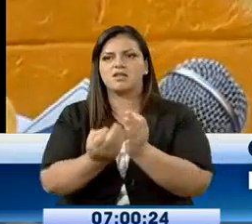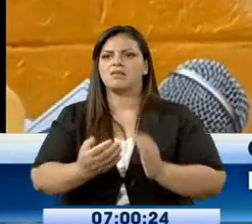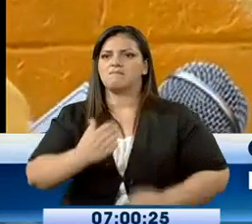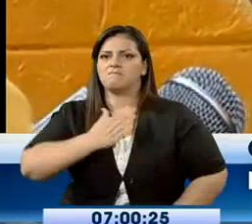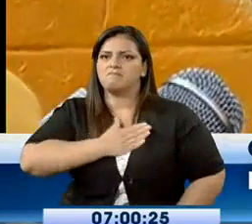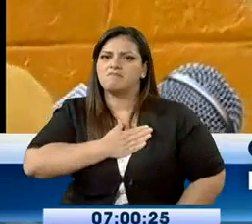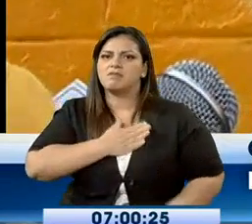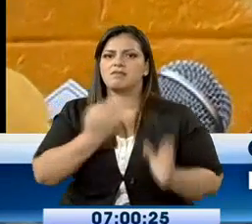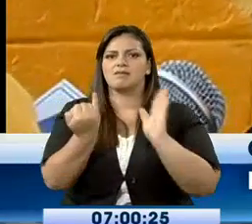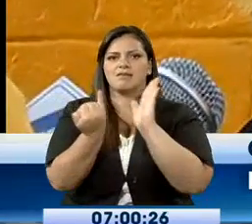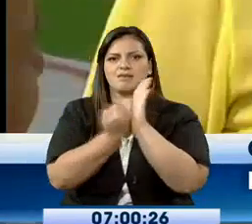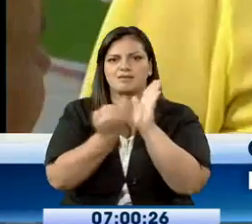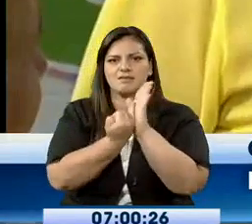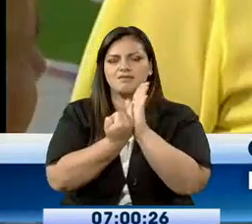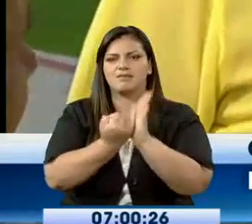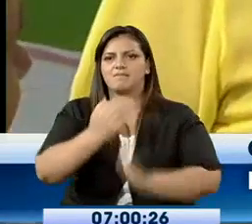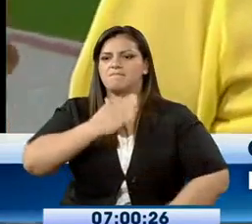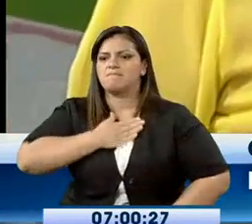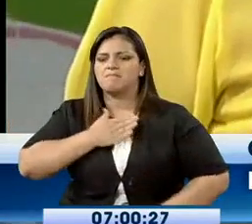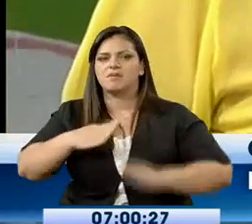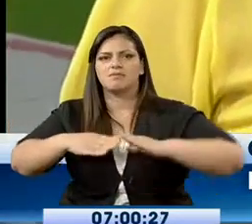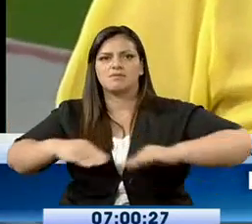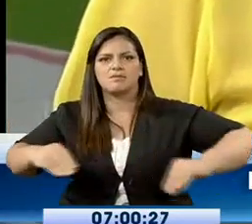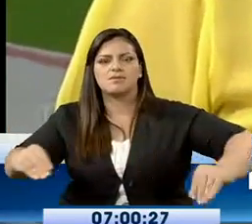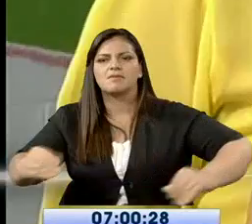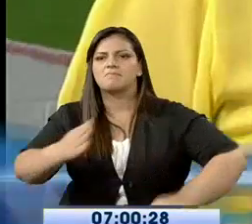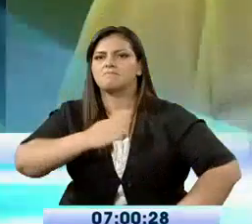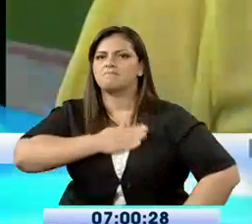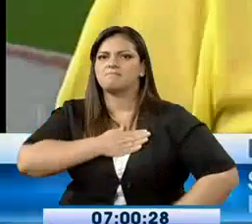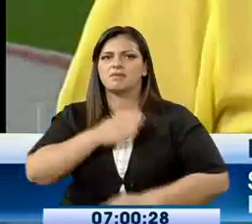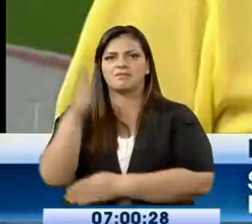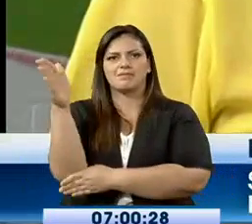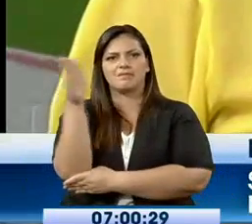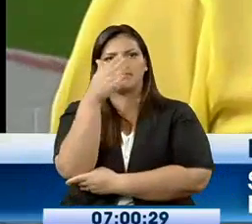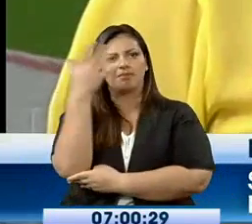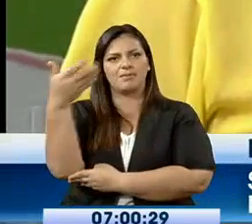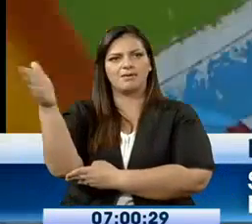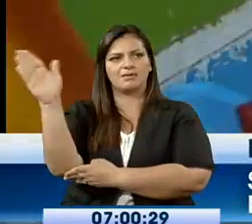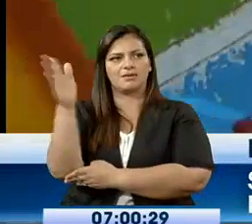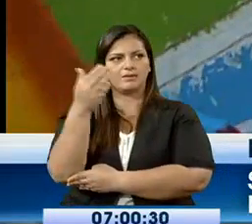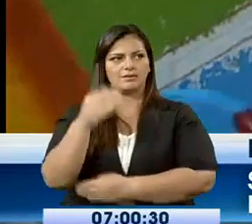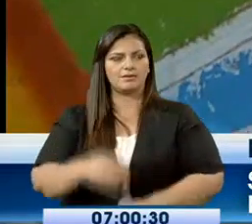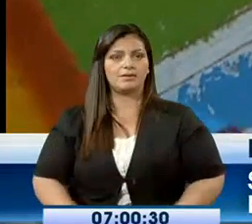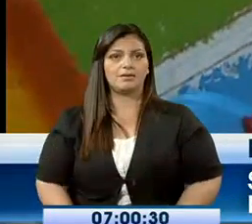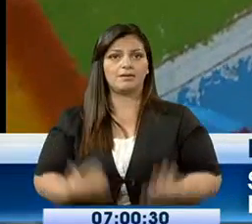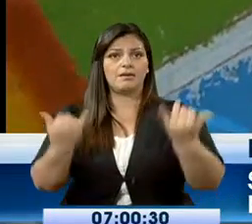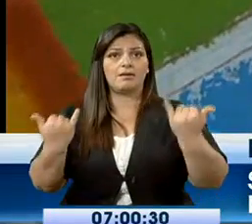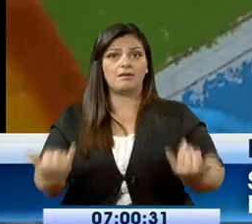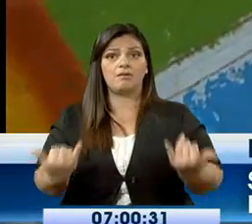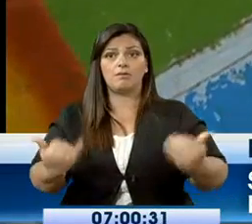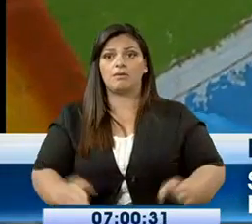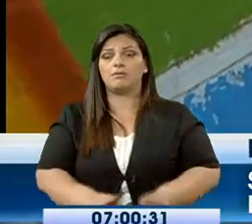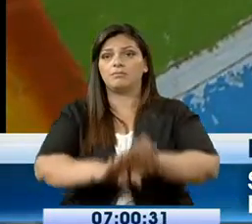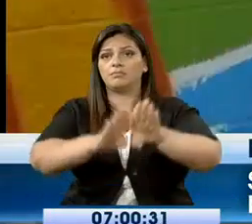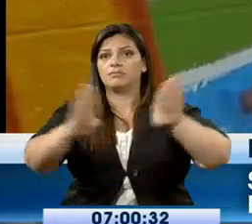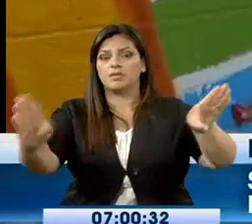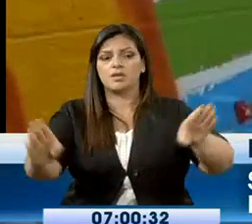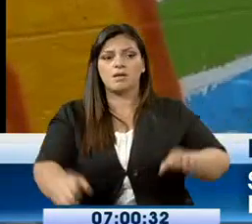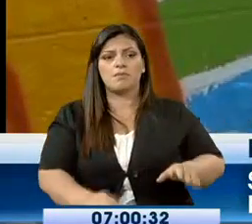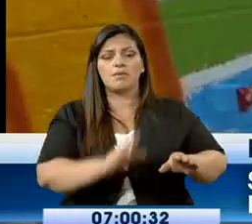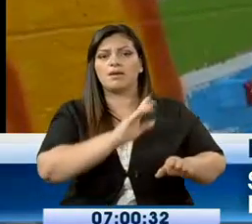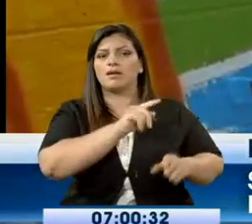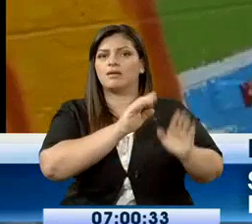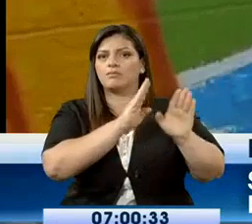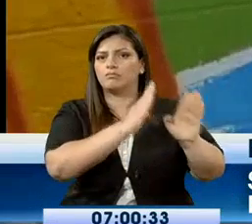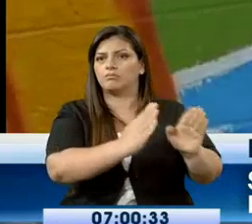significa tu bandera. Estamos haciendo una pintada simultánea de murales exactamente en 9 espacios. En este caso